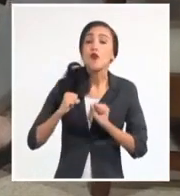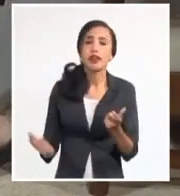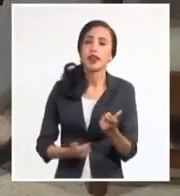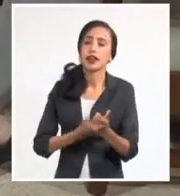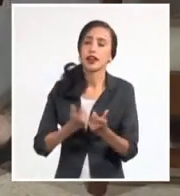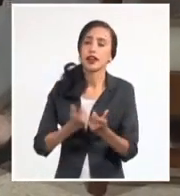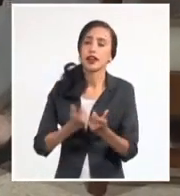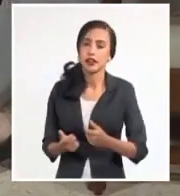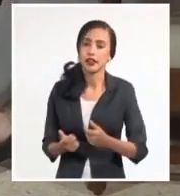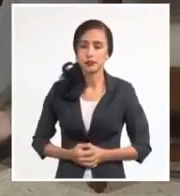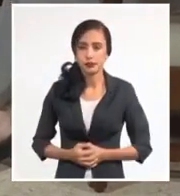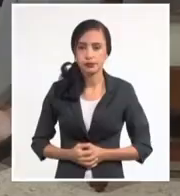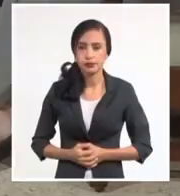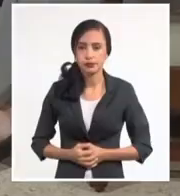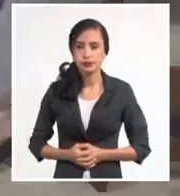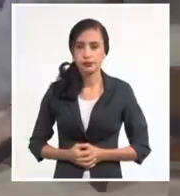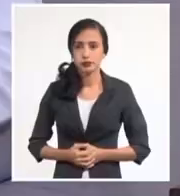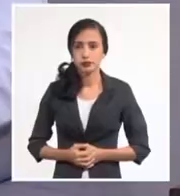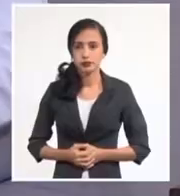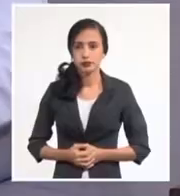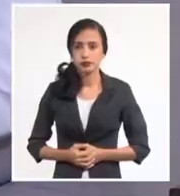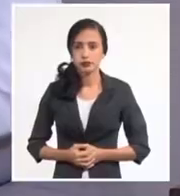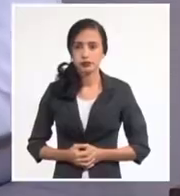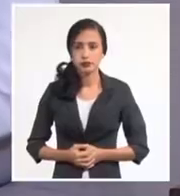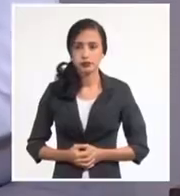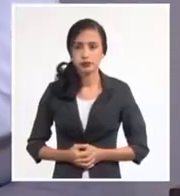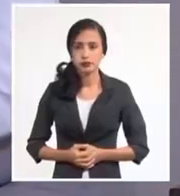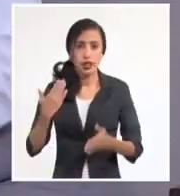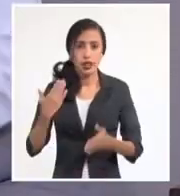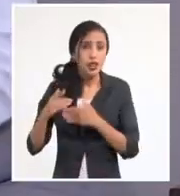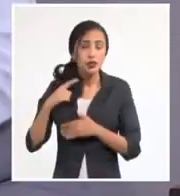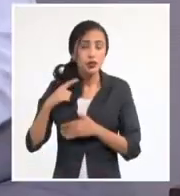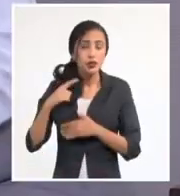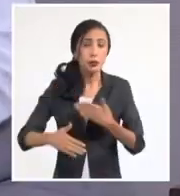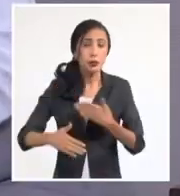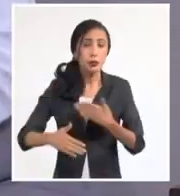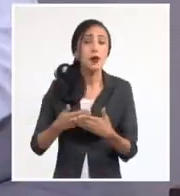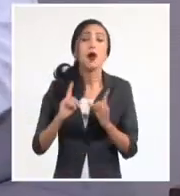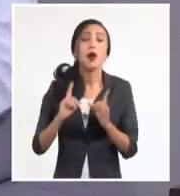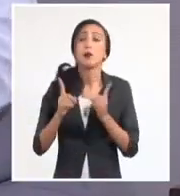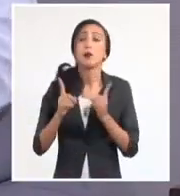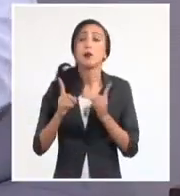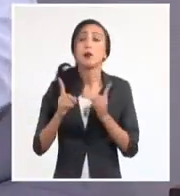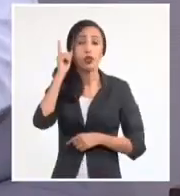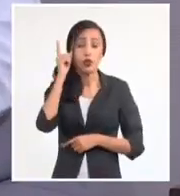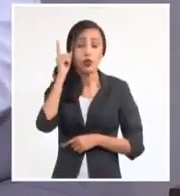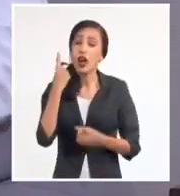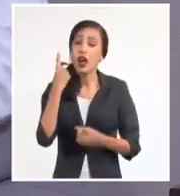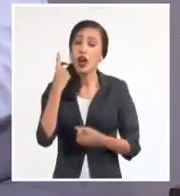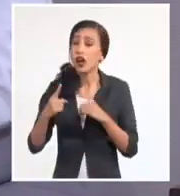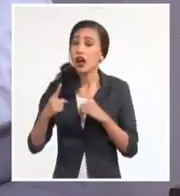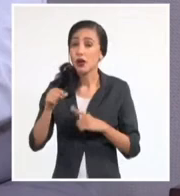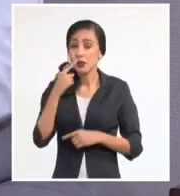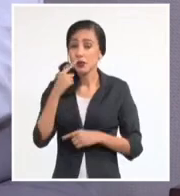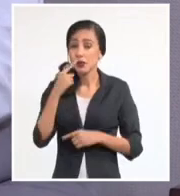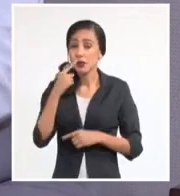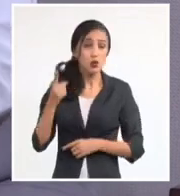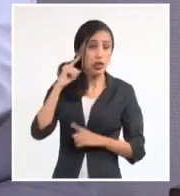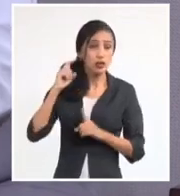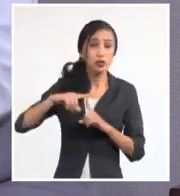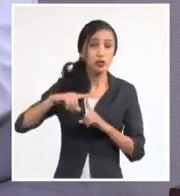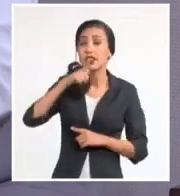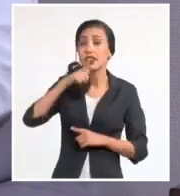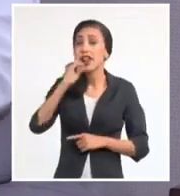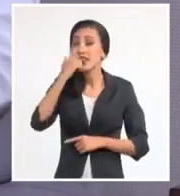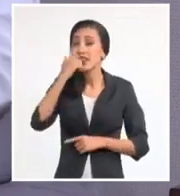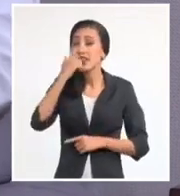hablamos antes de este pase de la subversión político-ideológica que ha formado parte de los temas de la reflexión. Y escuchando a Thalía hablando de la cultura